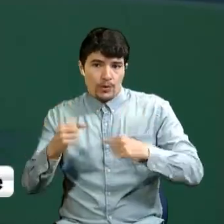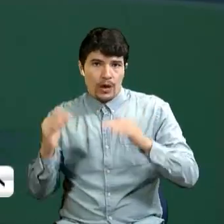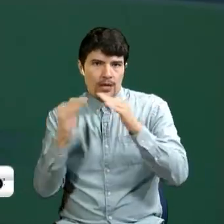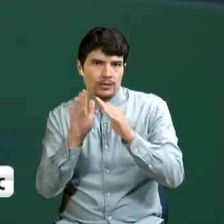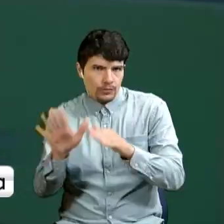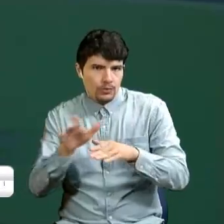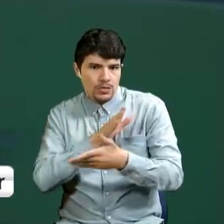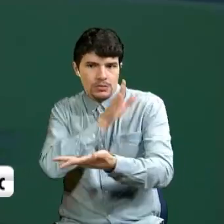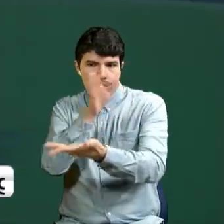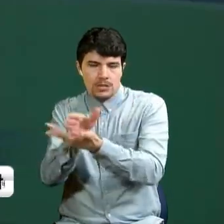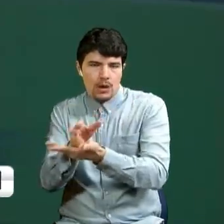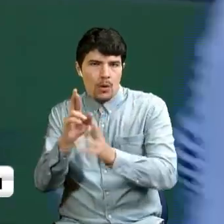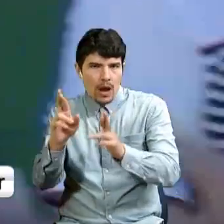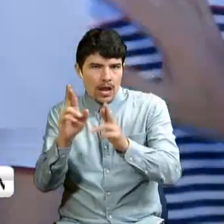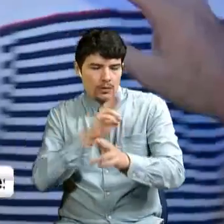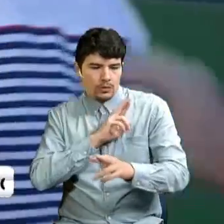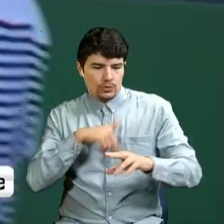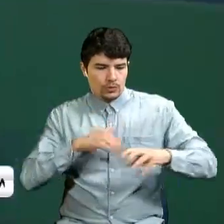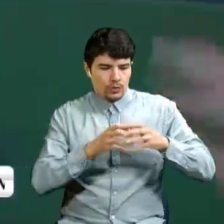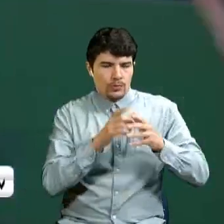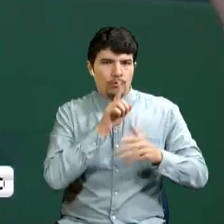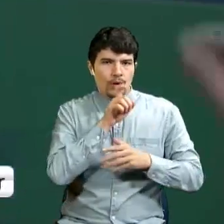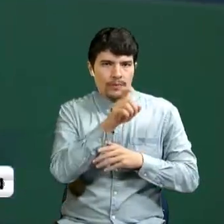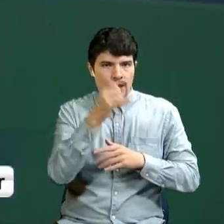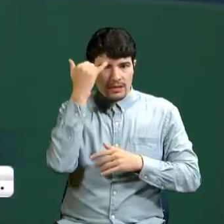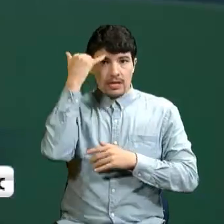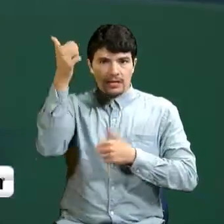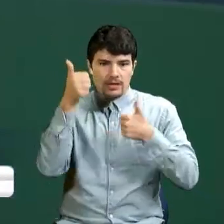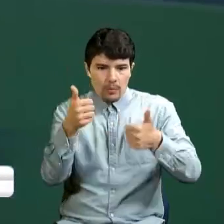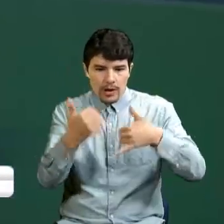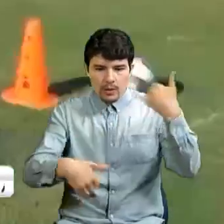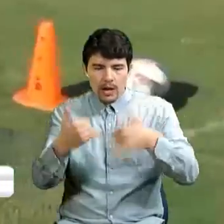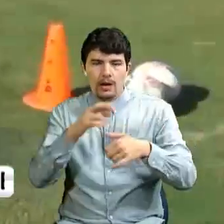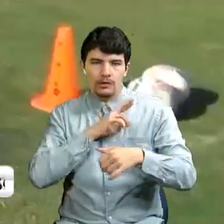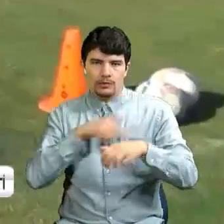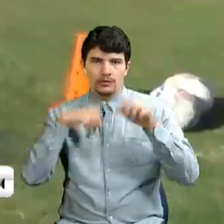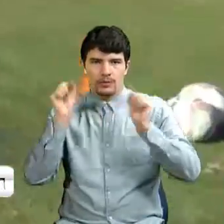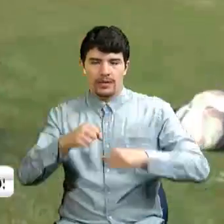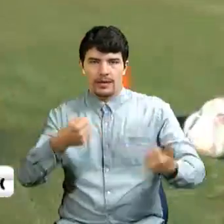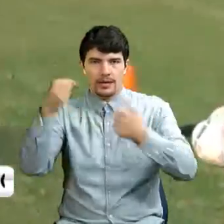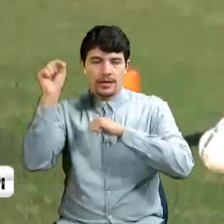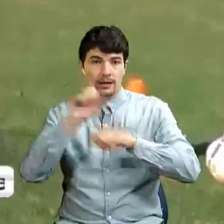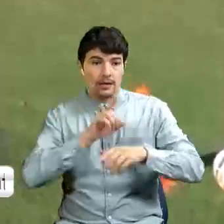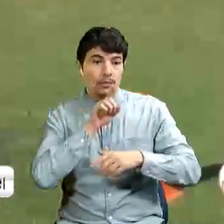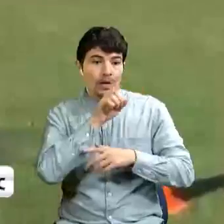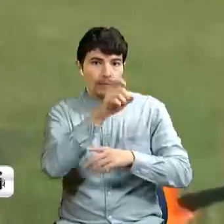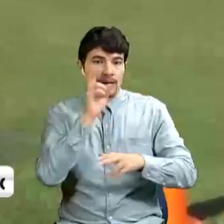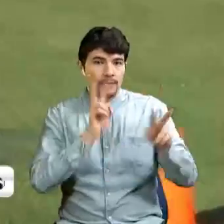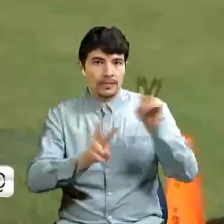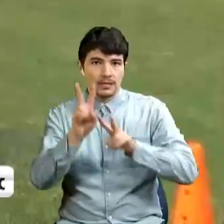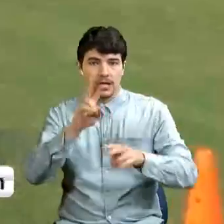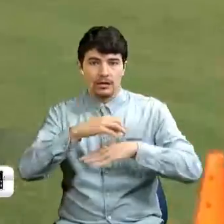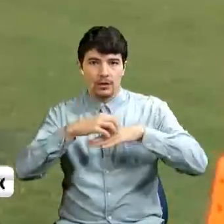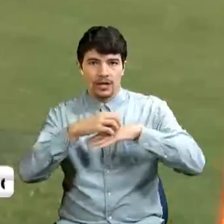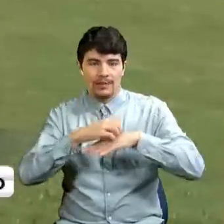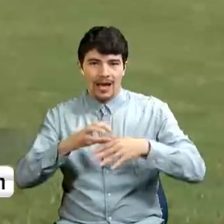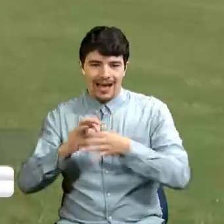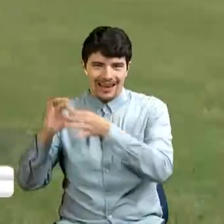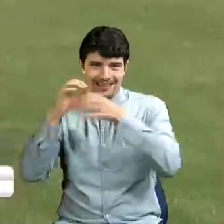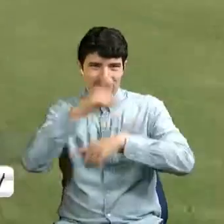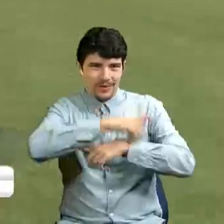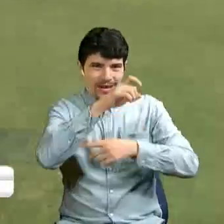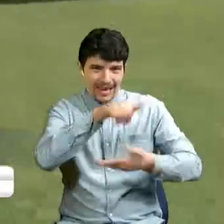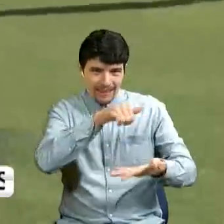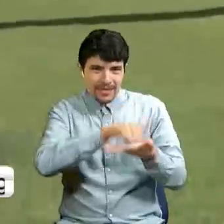con inteligencia y con buen juego la saca a los tres puntos y en tolima y mientras bucaramanga visita tolima alianza petrolera con la